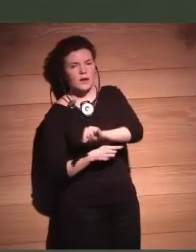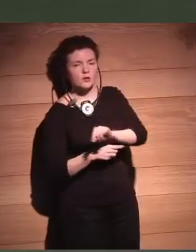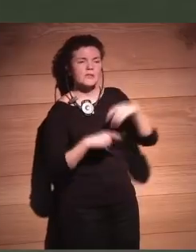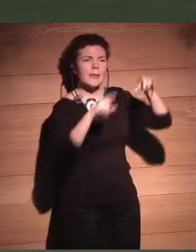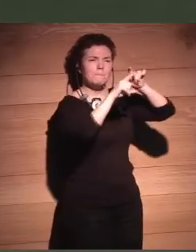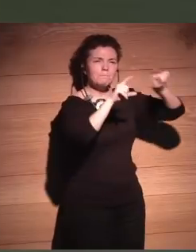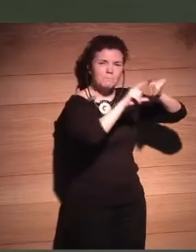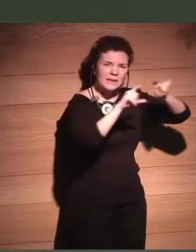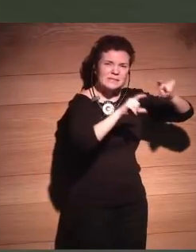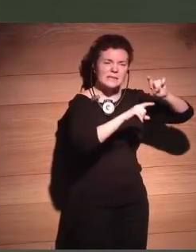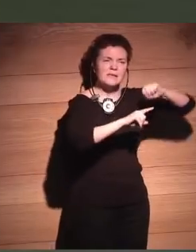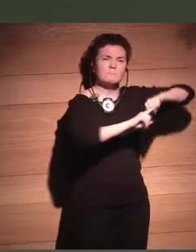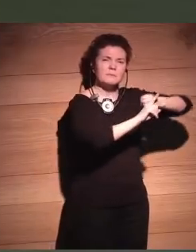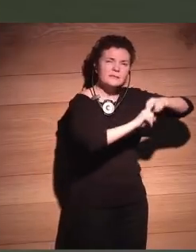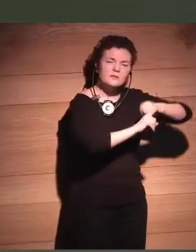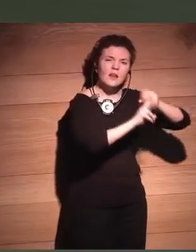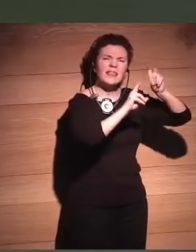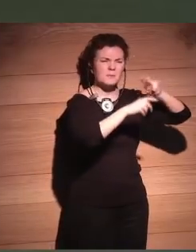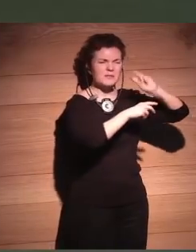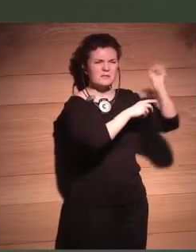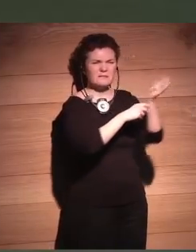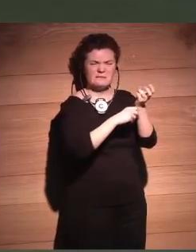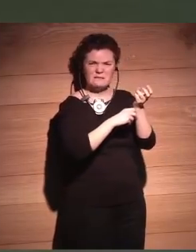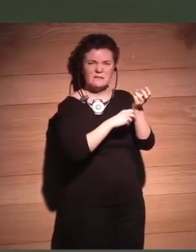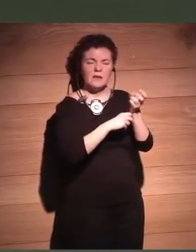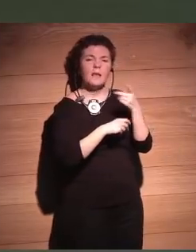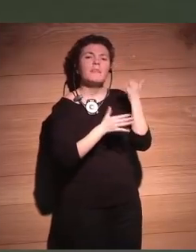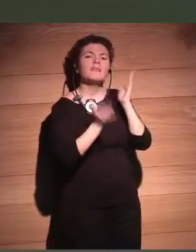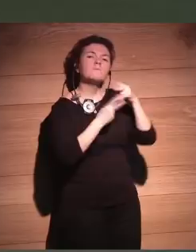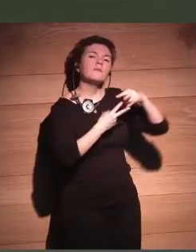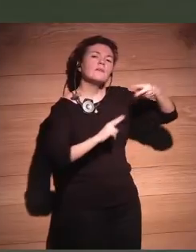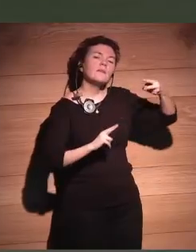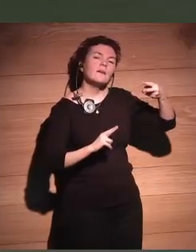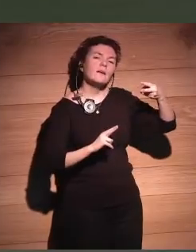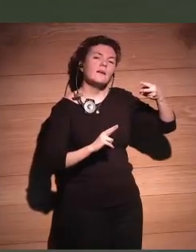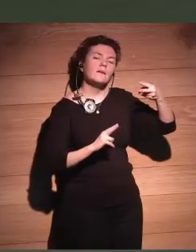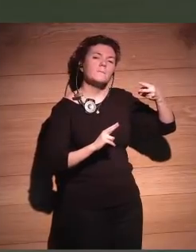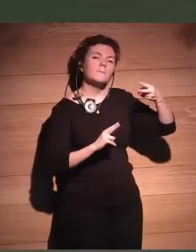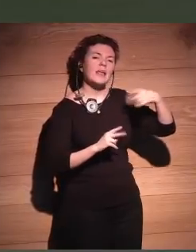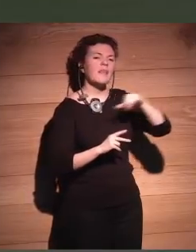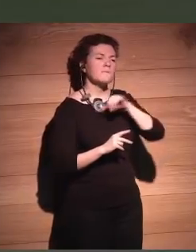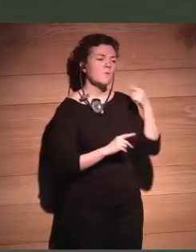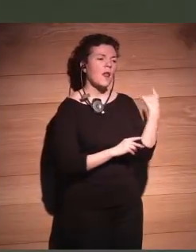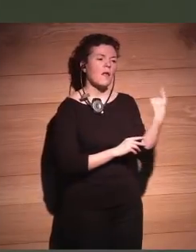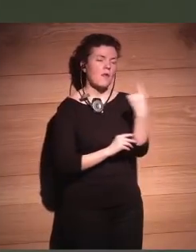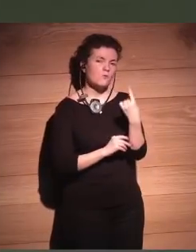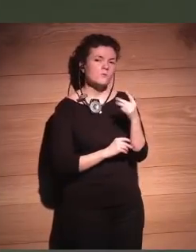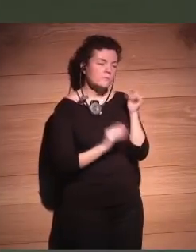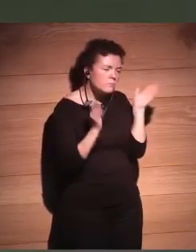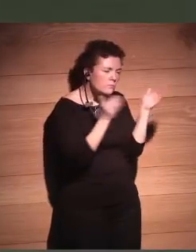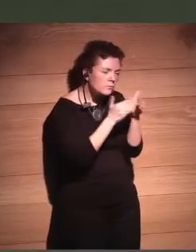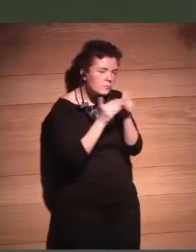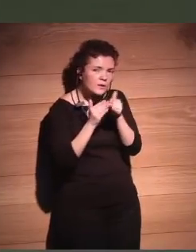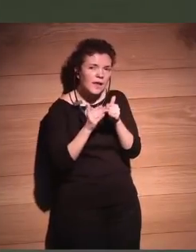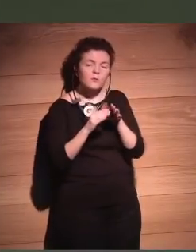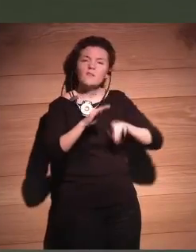hay un montón de temas relacionados. La terapia génica está muy individualizada, está muy personalizada y está